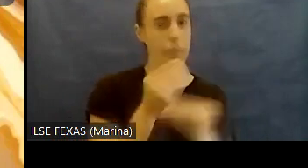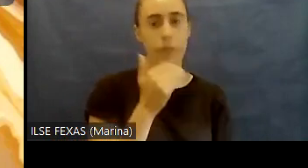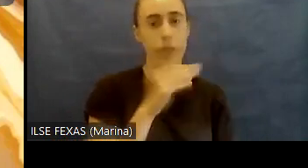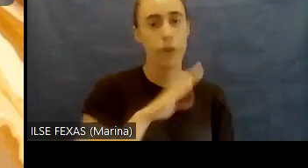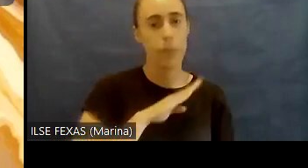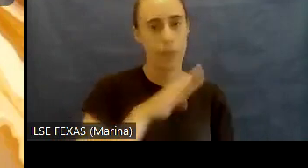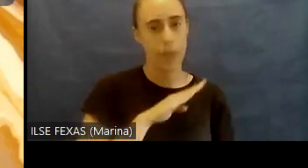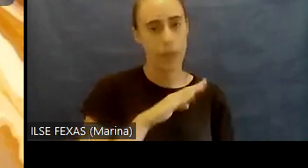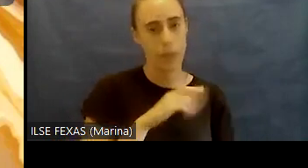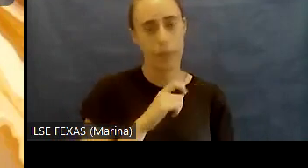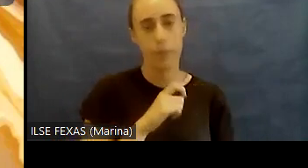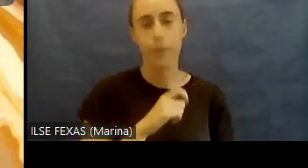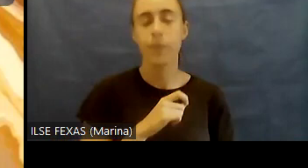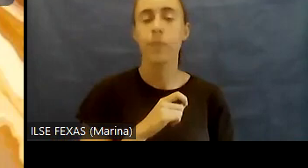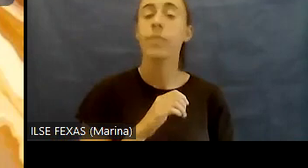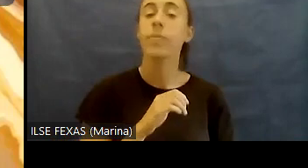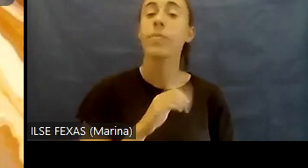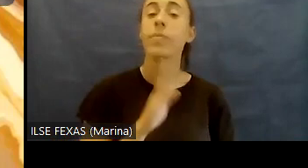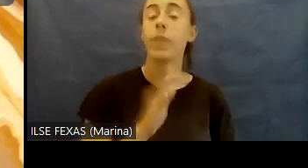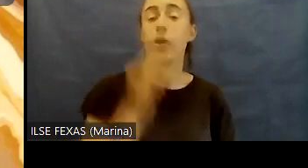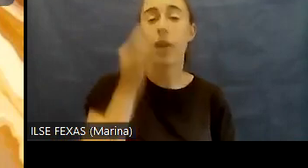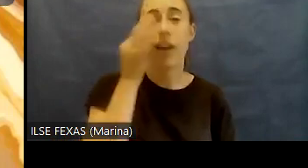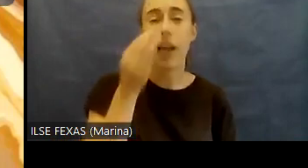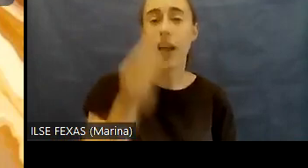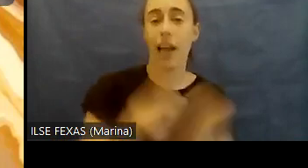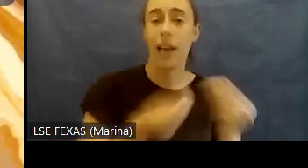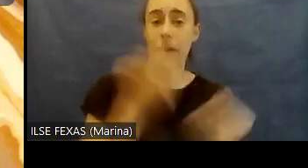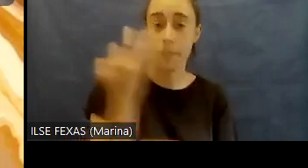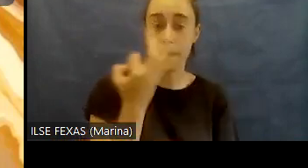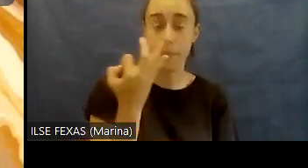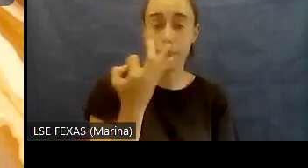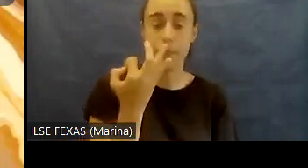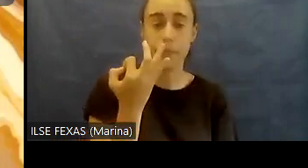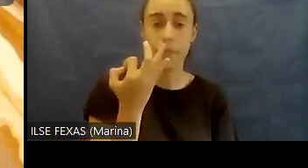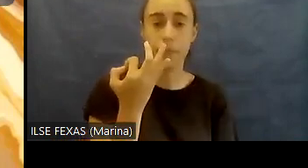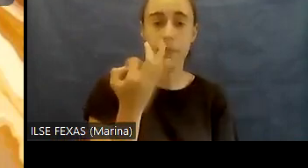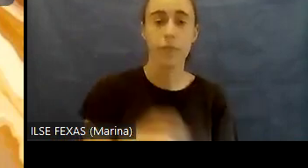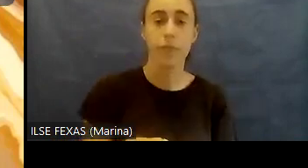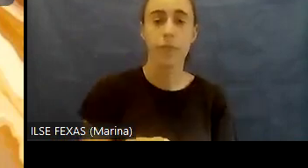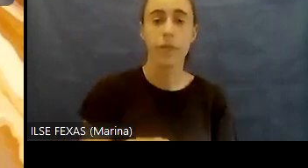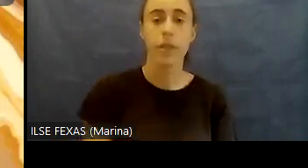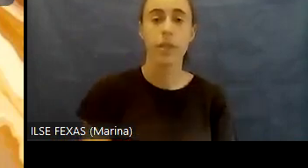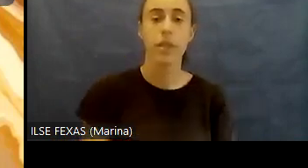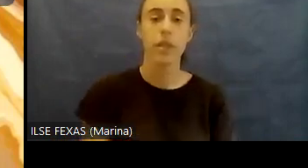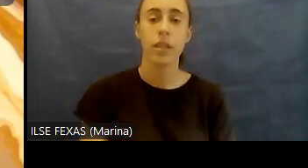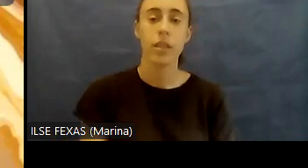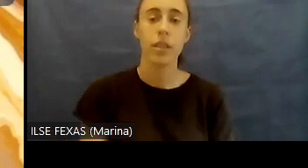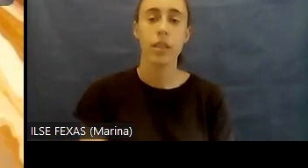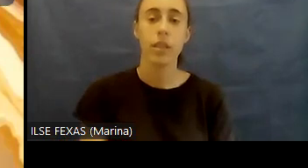permitirme la palabra, pero en realidad lo que se hizo fue